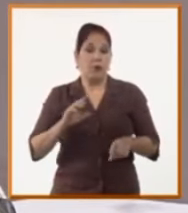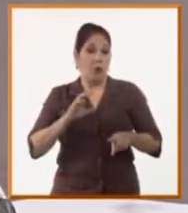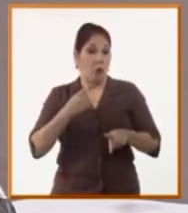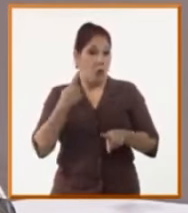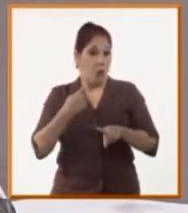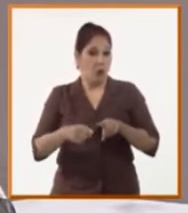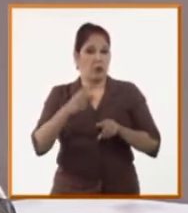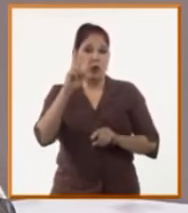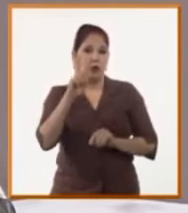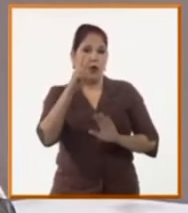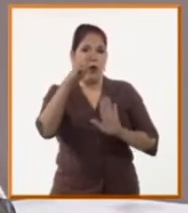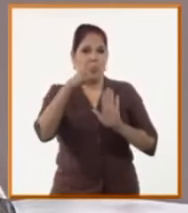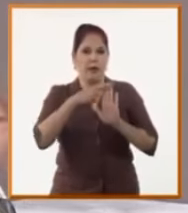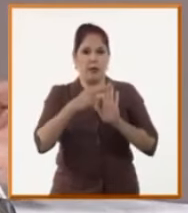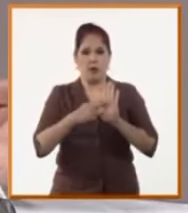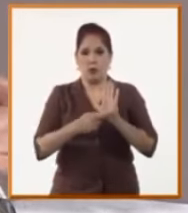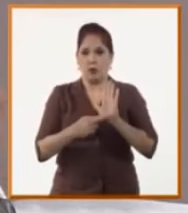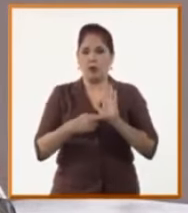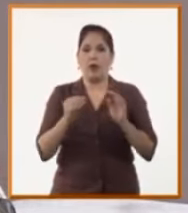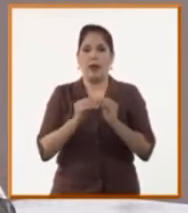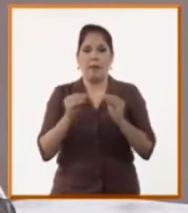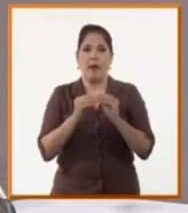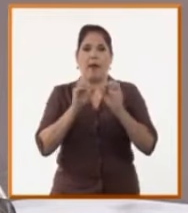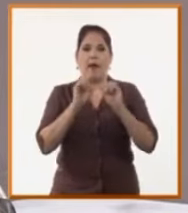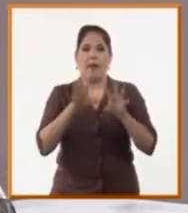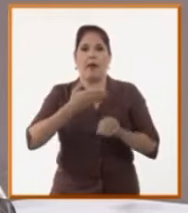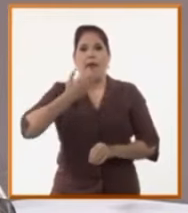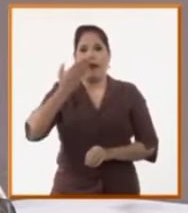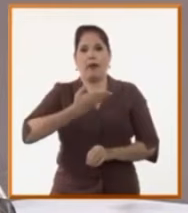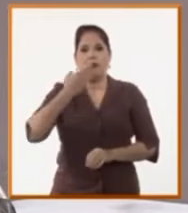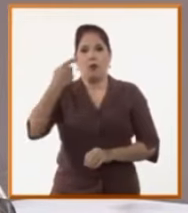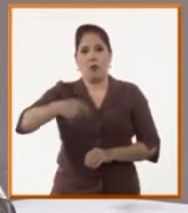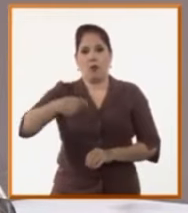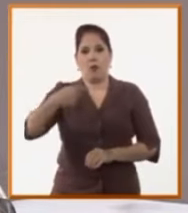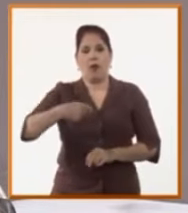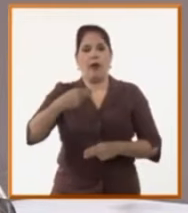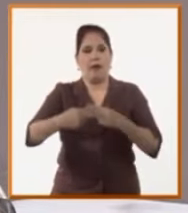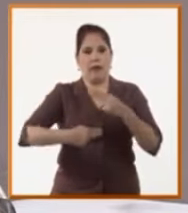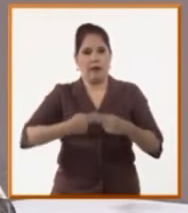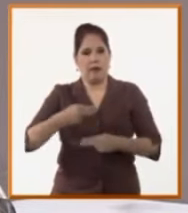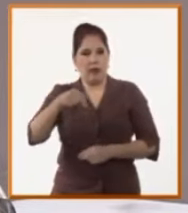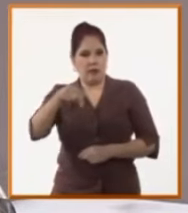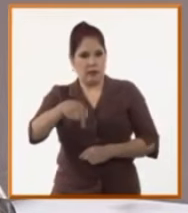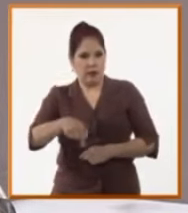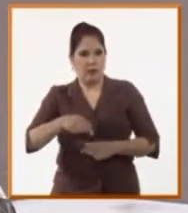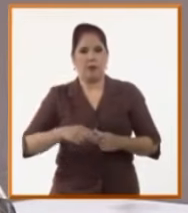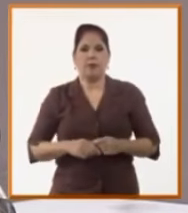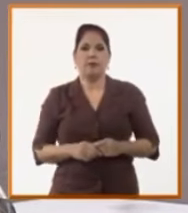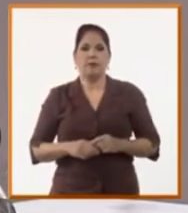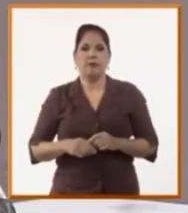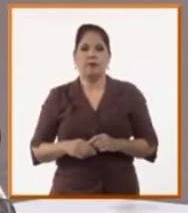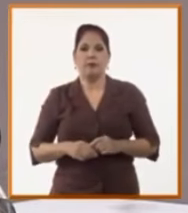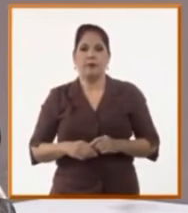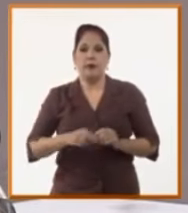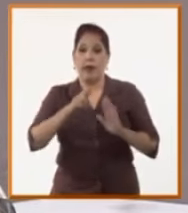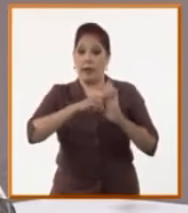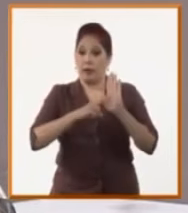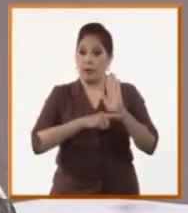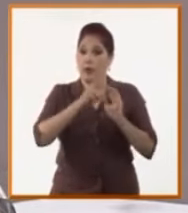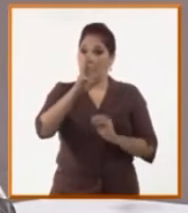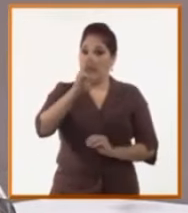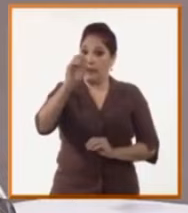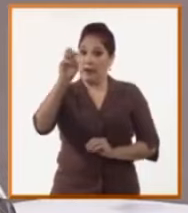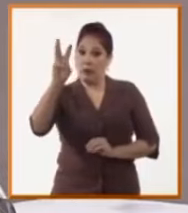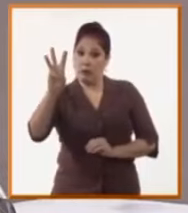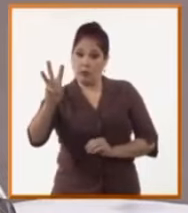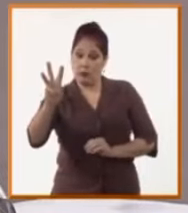resoluciones que tienen que ver directamente con la campaña de declaración jurada que se está que se está desarrollando en estos momentos está la resolución 303